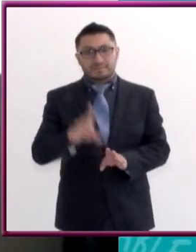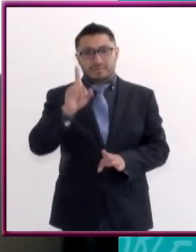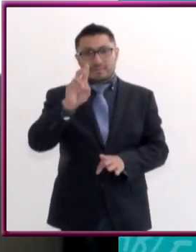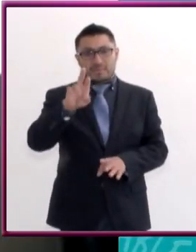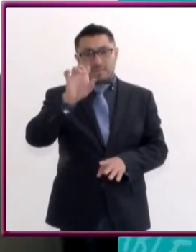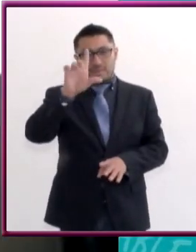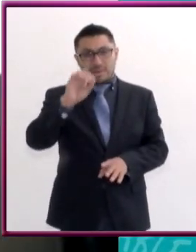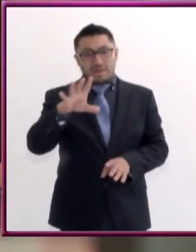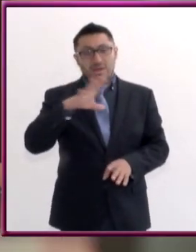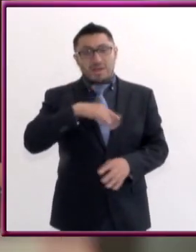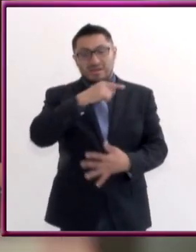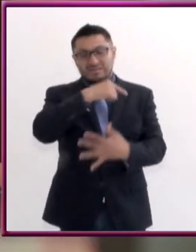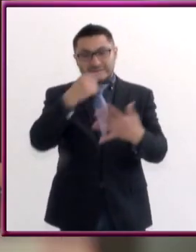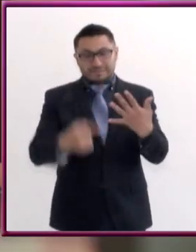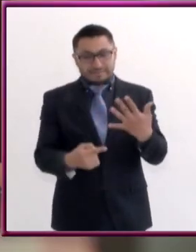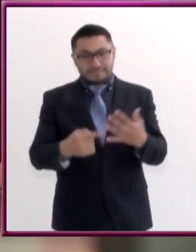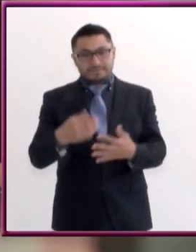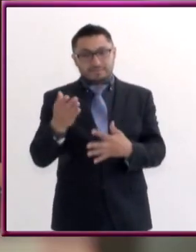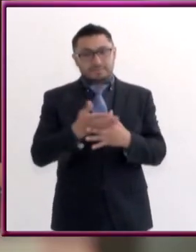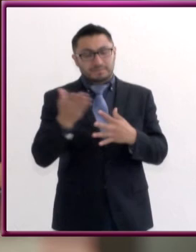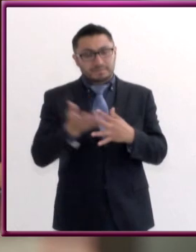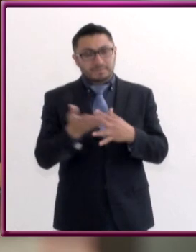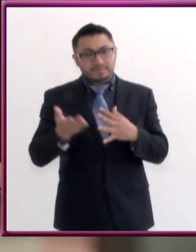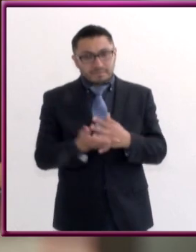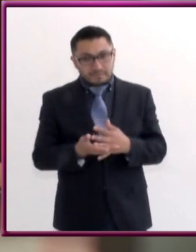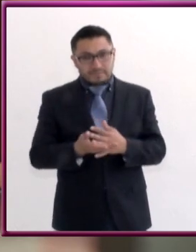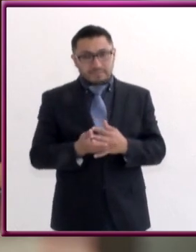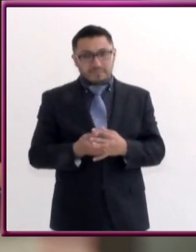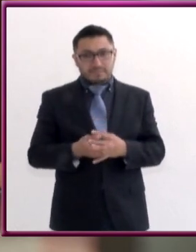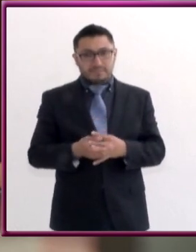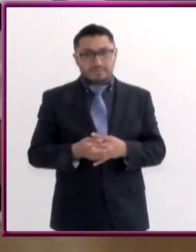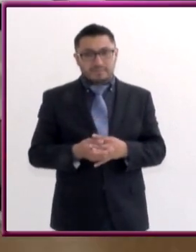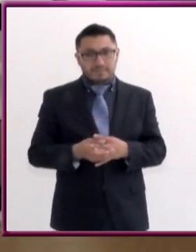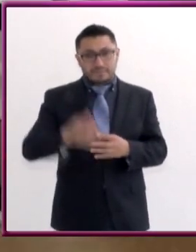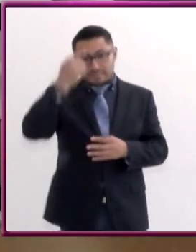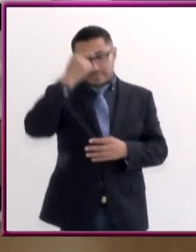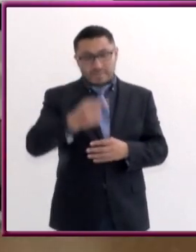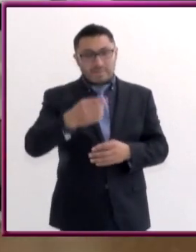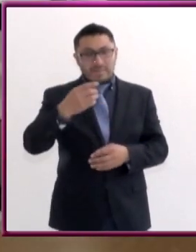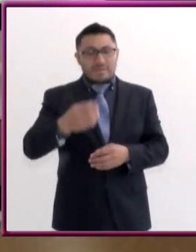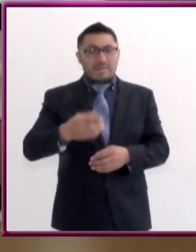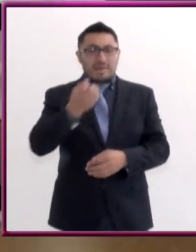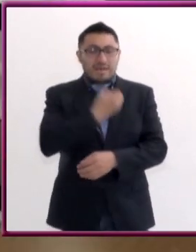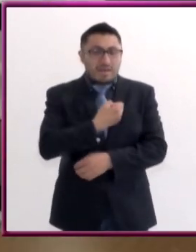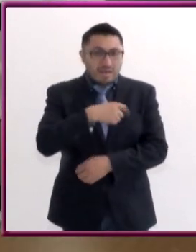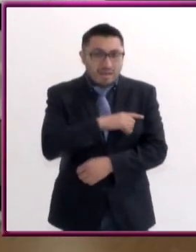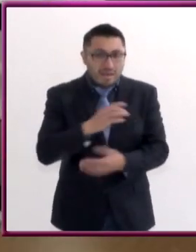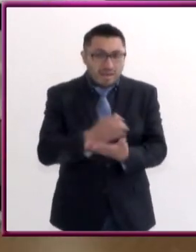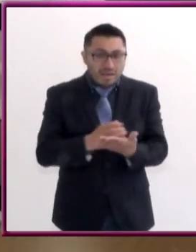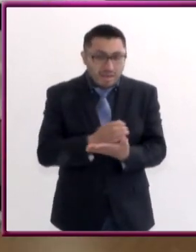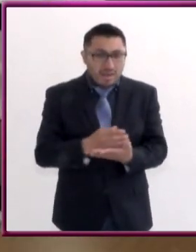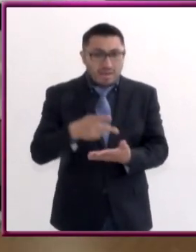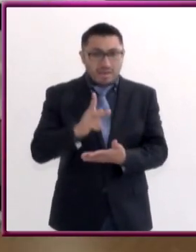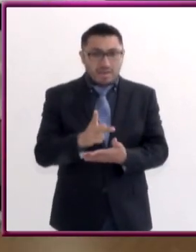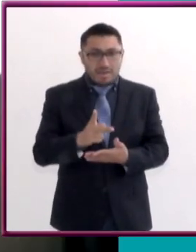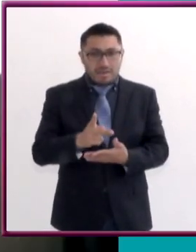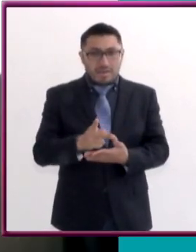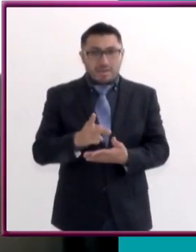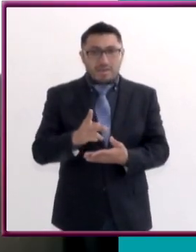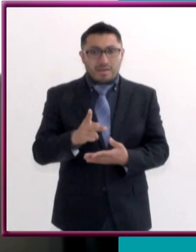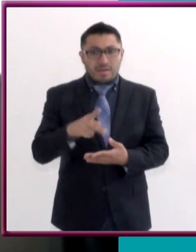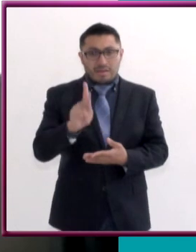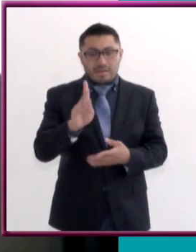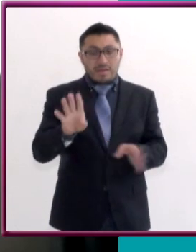el duelo tiene distintas etapas, distintas fases por las que uno pasa para superar este duelo, y a veces